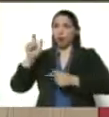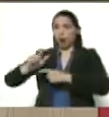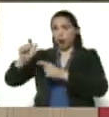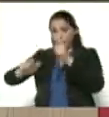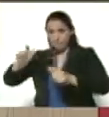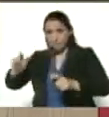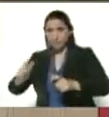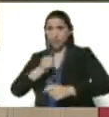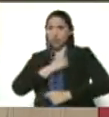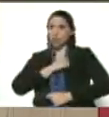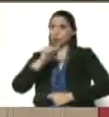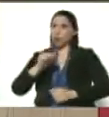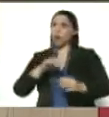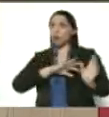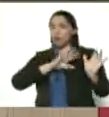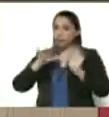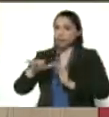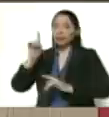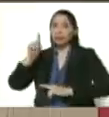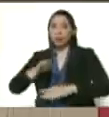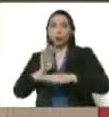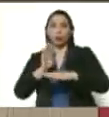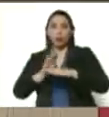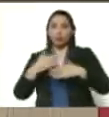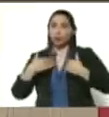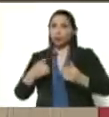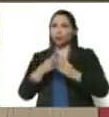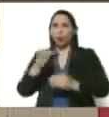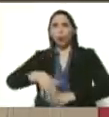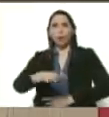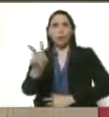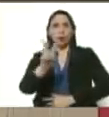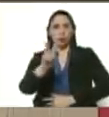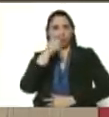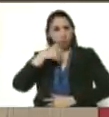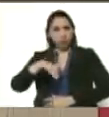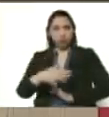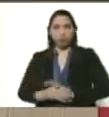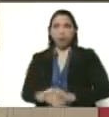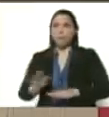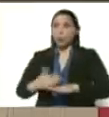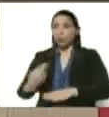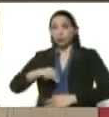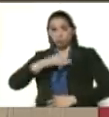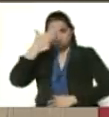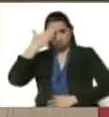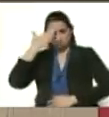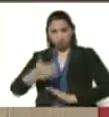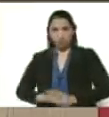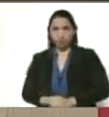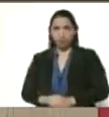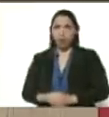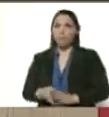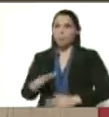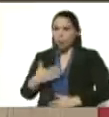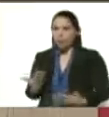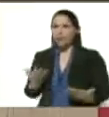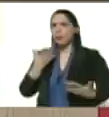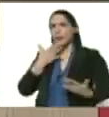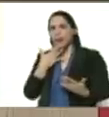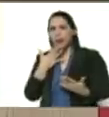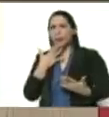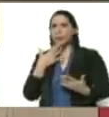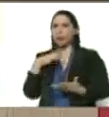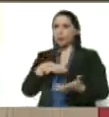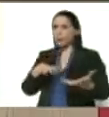compatriotas que regresan, pero cuidar también la salud de todo el pueblo venezolano. Porque sabemos que podrían darse situaciones de